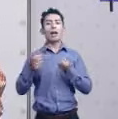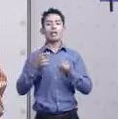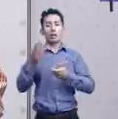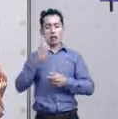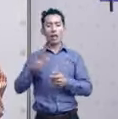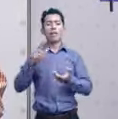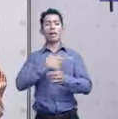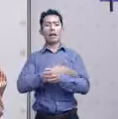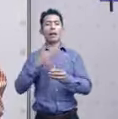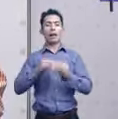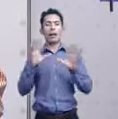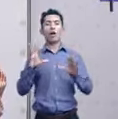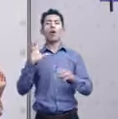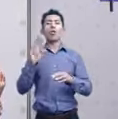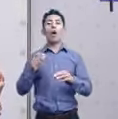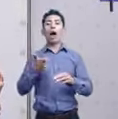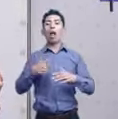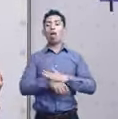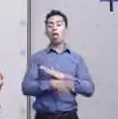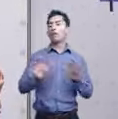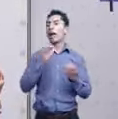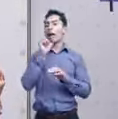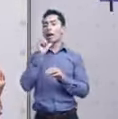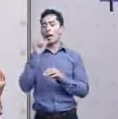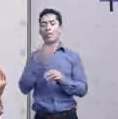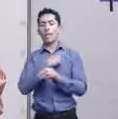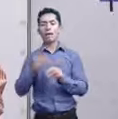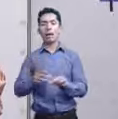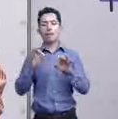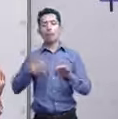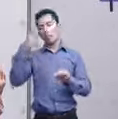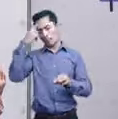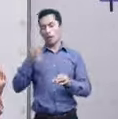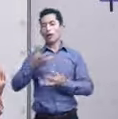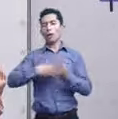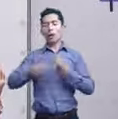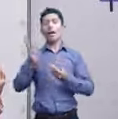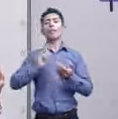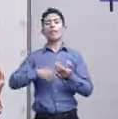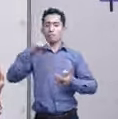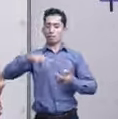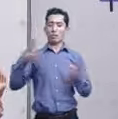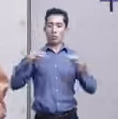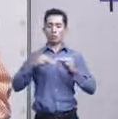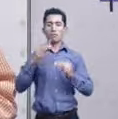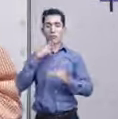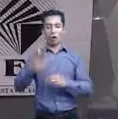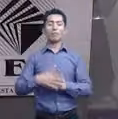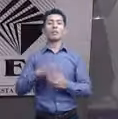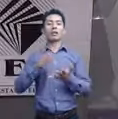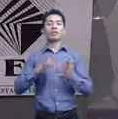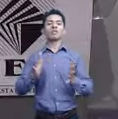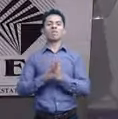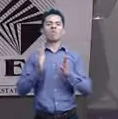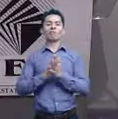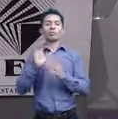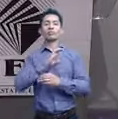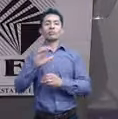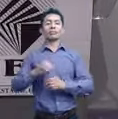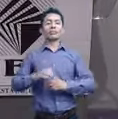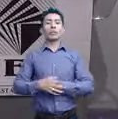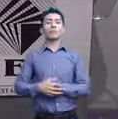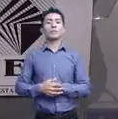honorable, transparente, sin desvíos de recursos, que sea efectivo para que la economía circule aquí en el municipio. Gracias por su intervención,